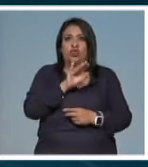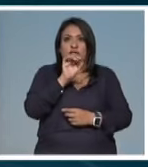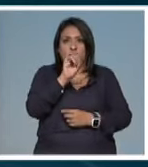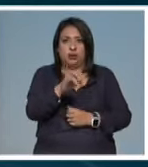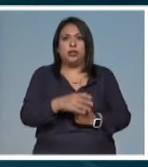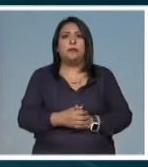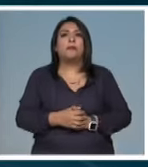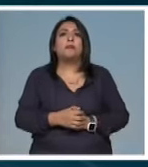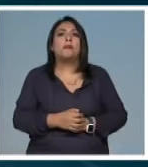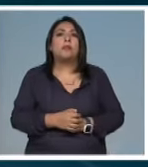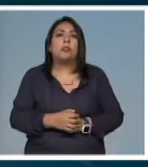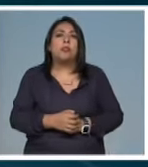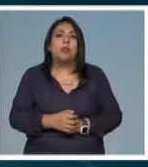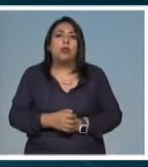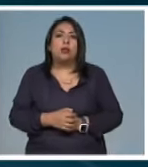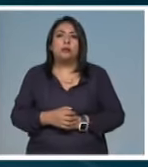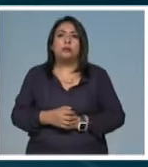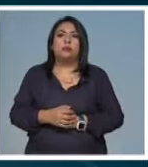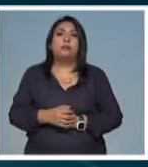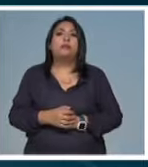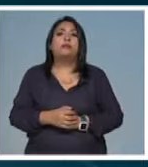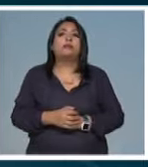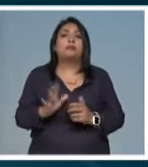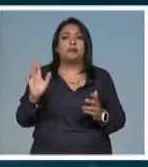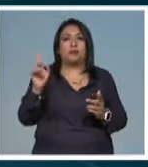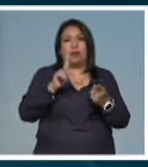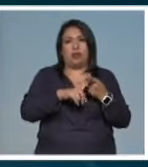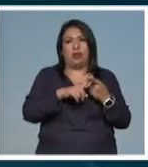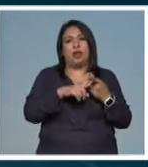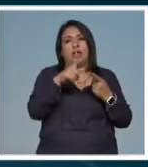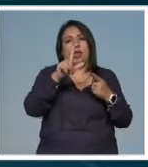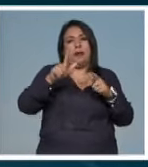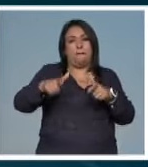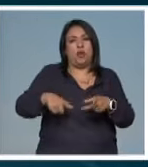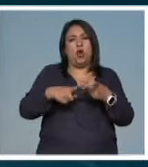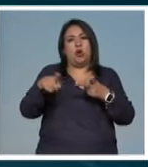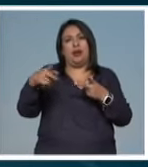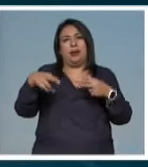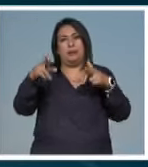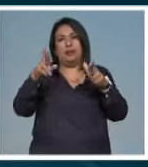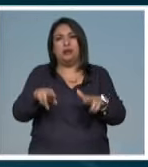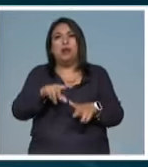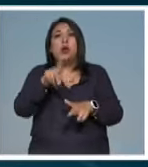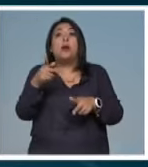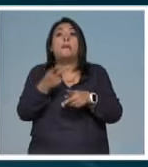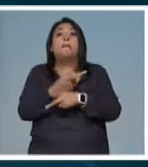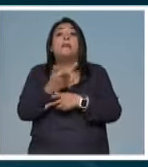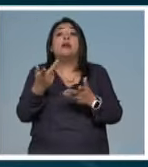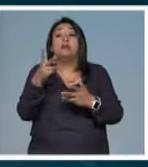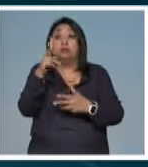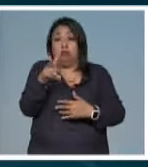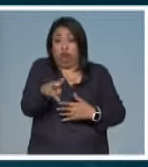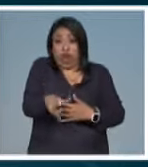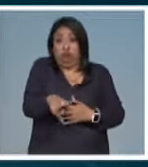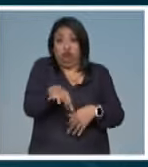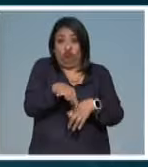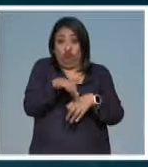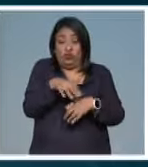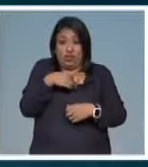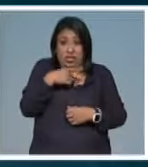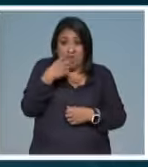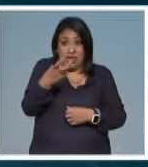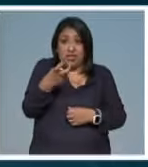Ni uno es ya el manager, ni el otro es el campeón que era. ¿Y qué pasa cuando te enfrentas sobre a